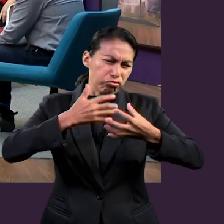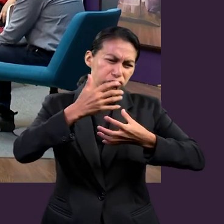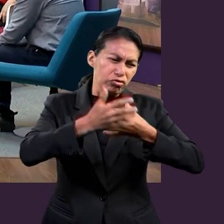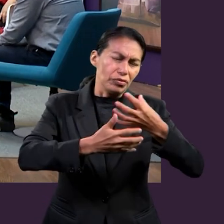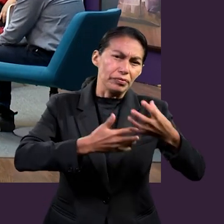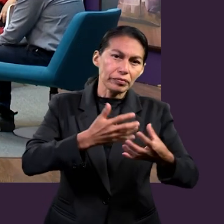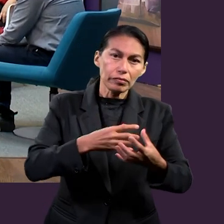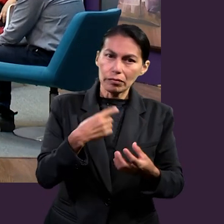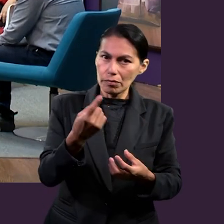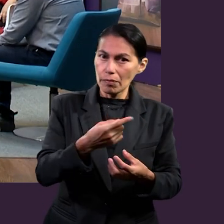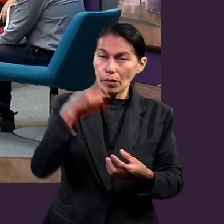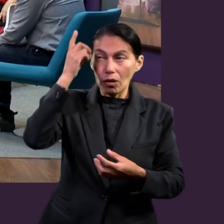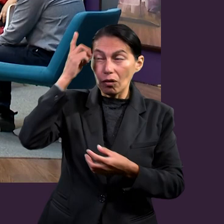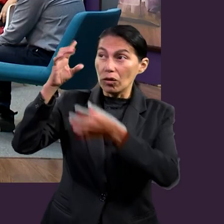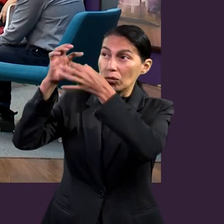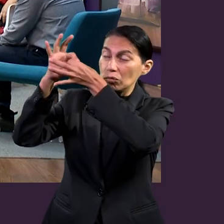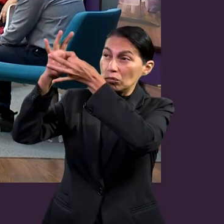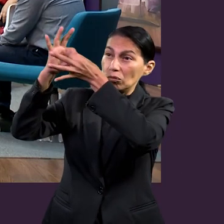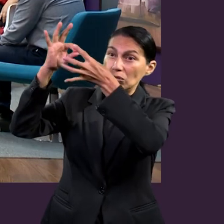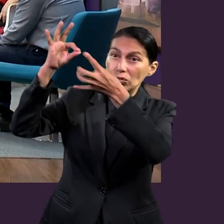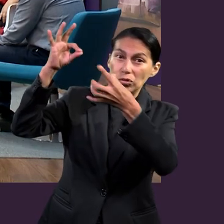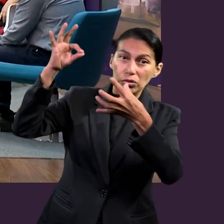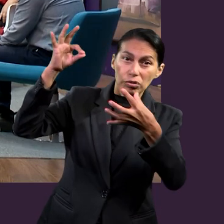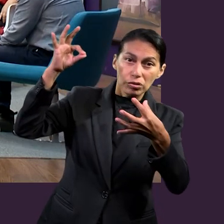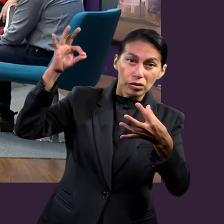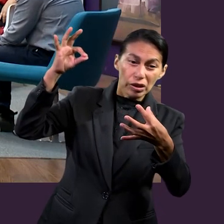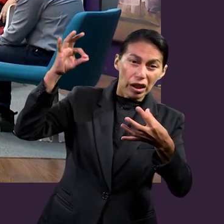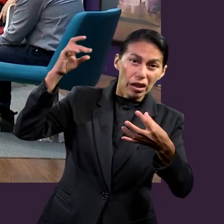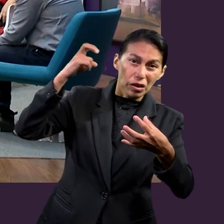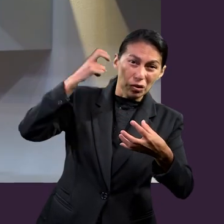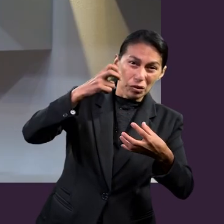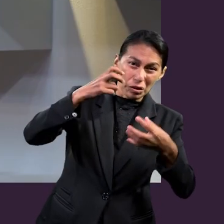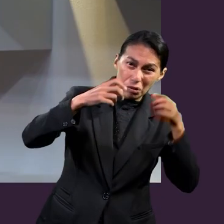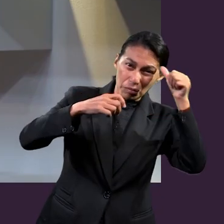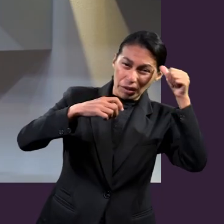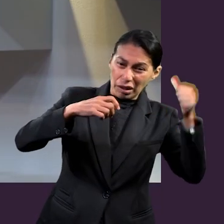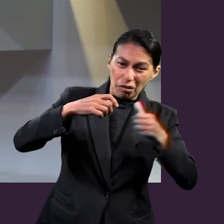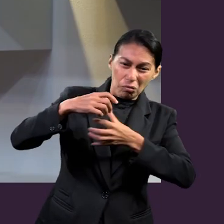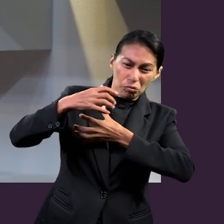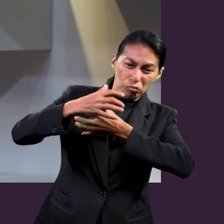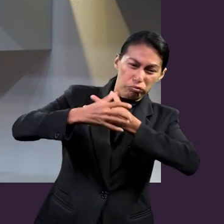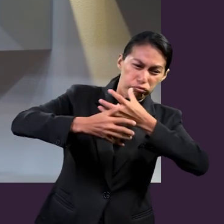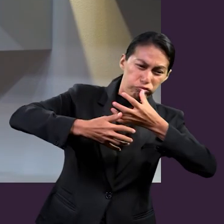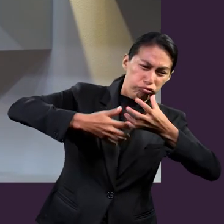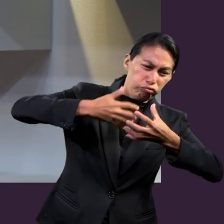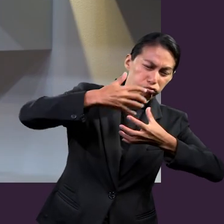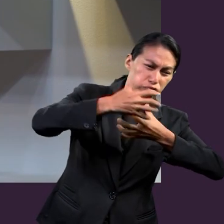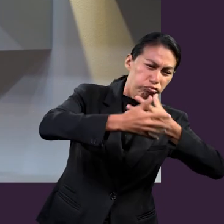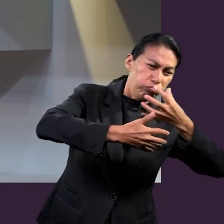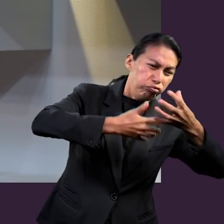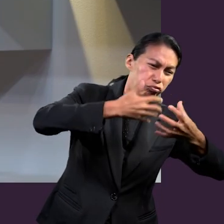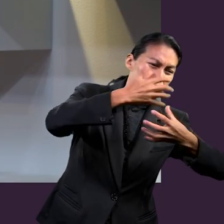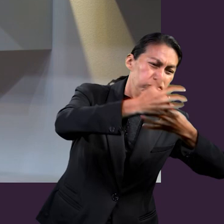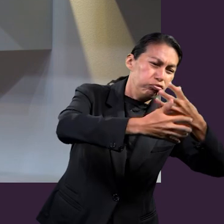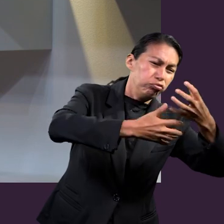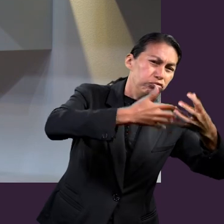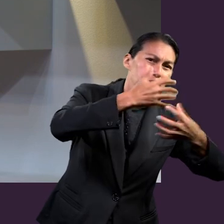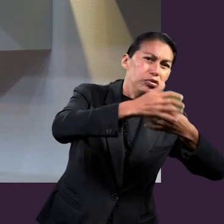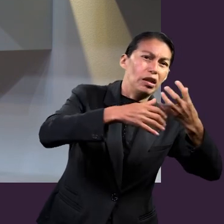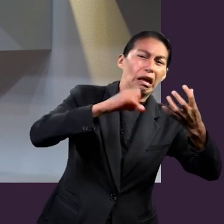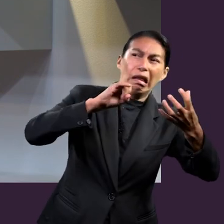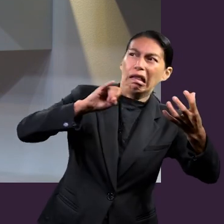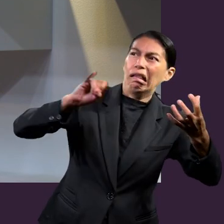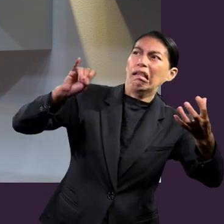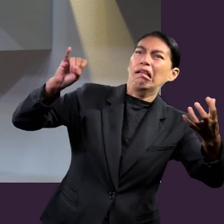arrastra en ese sentido. Y todo eso pasa porque muchas veces vivimos separados de